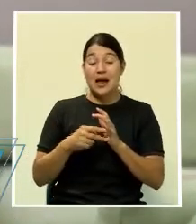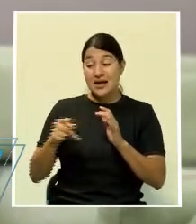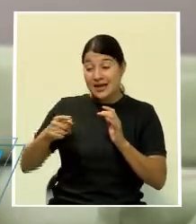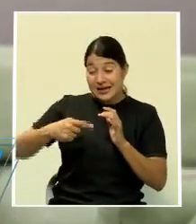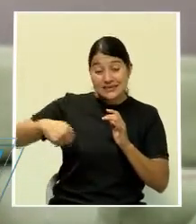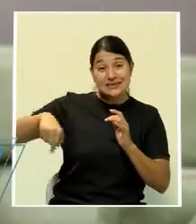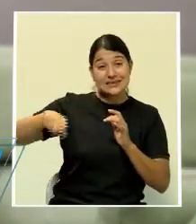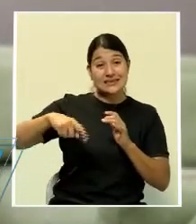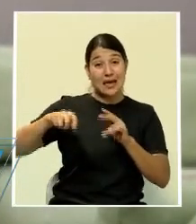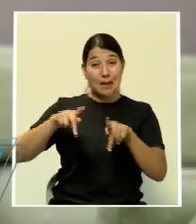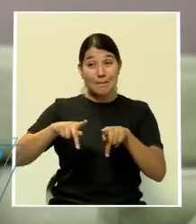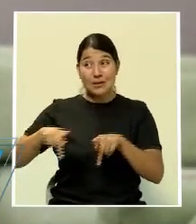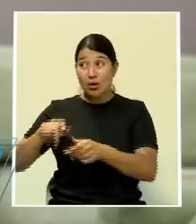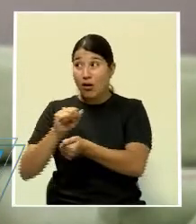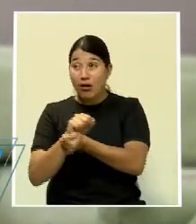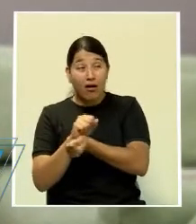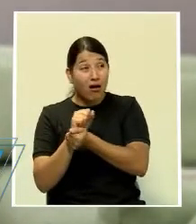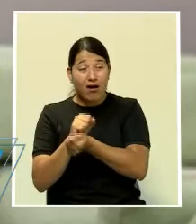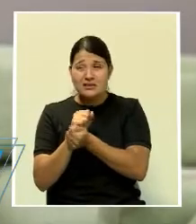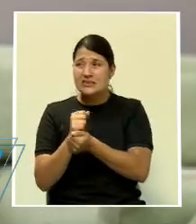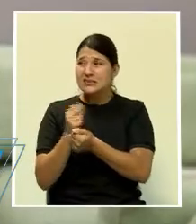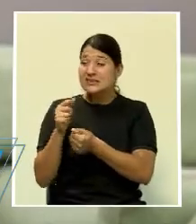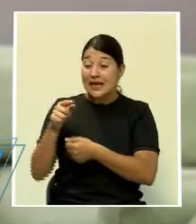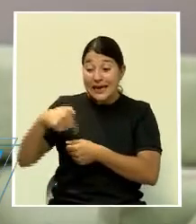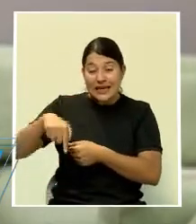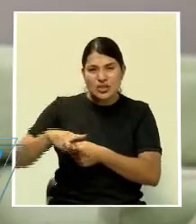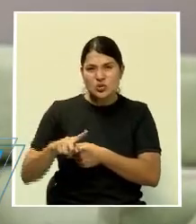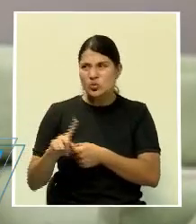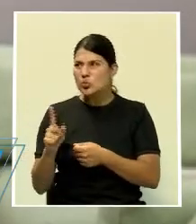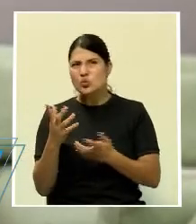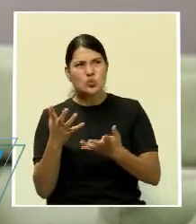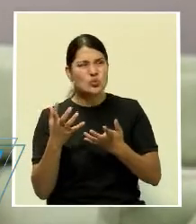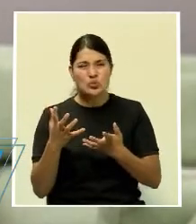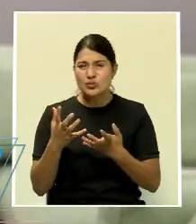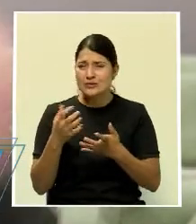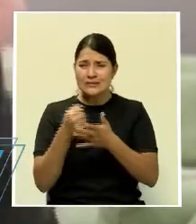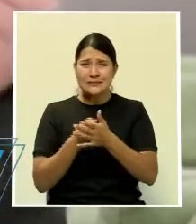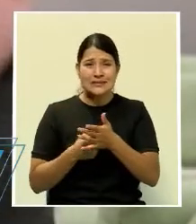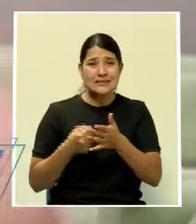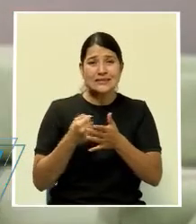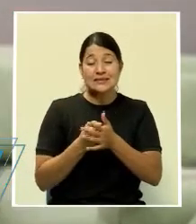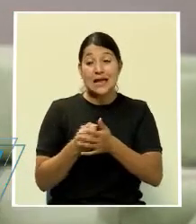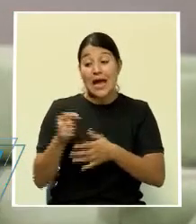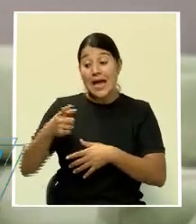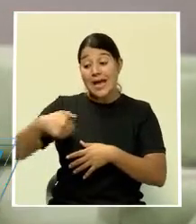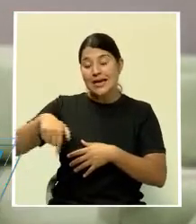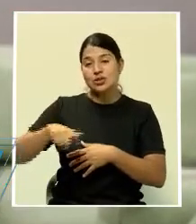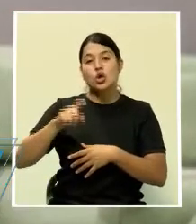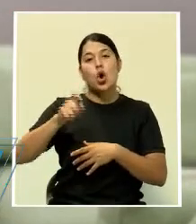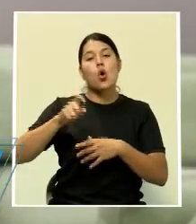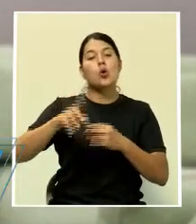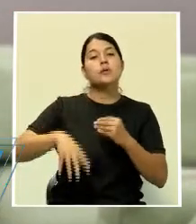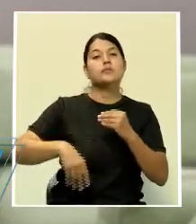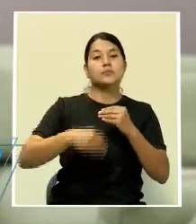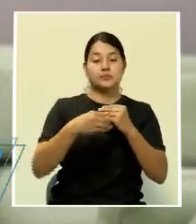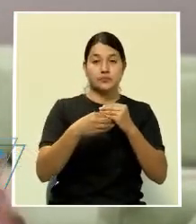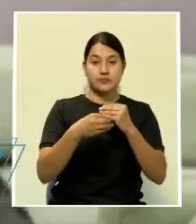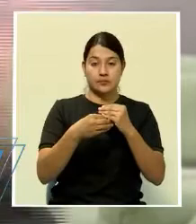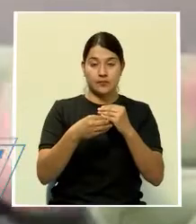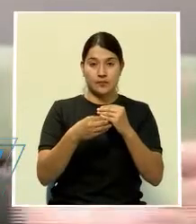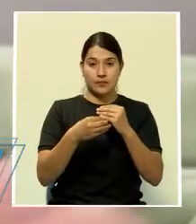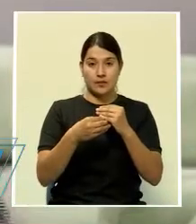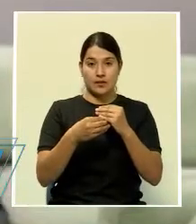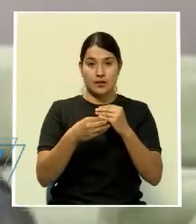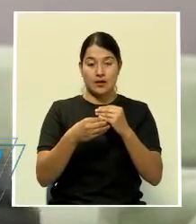permanente de aquellas personas que fueron esclavizadas hoy nos han heredado los grandes elementos civilizacionales de